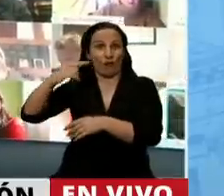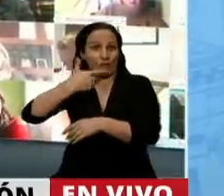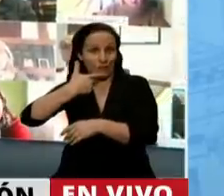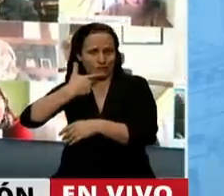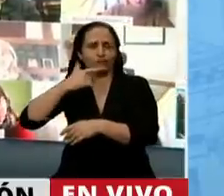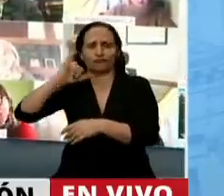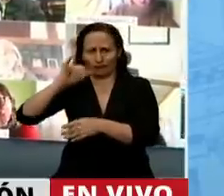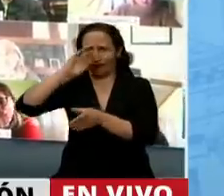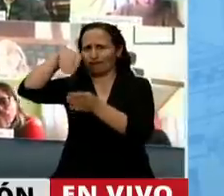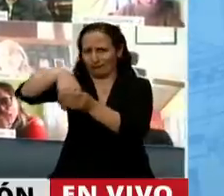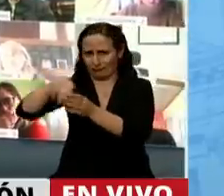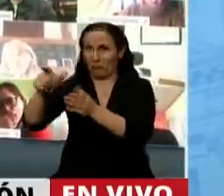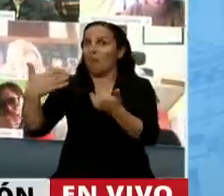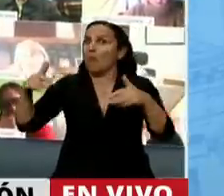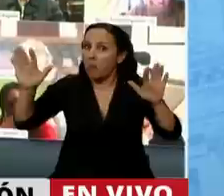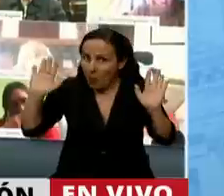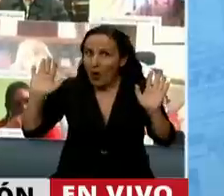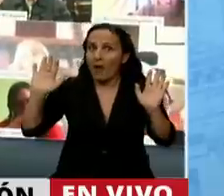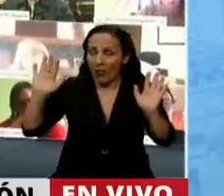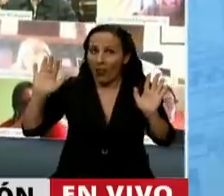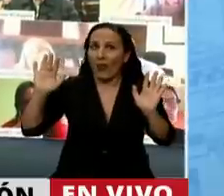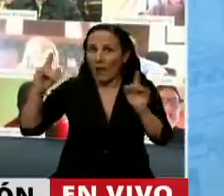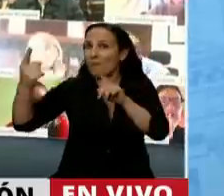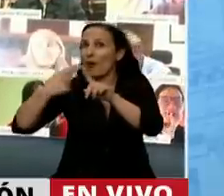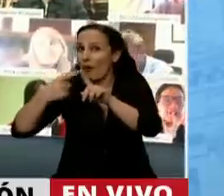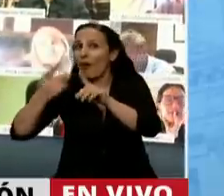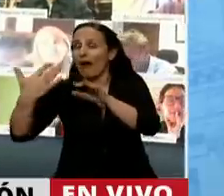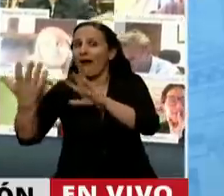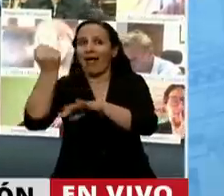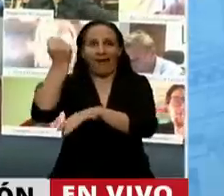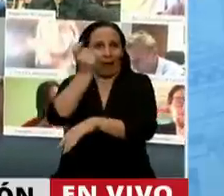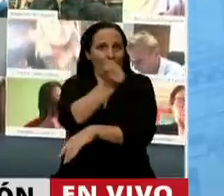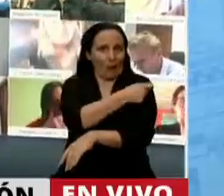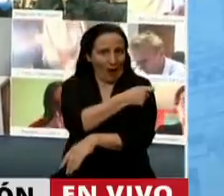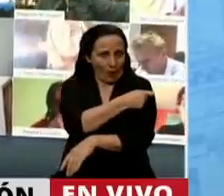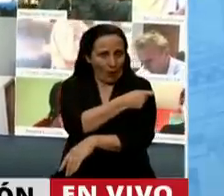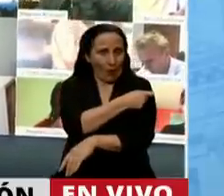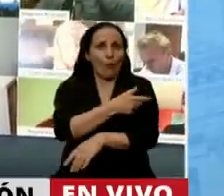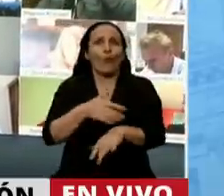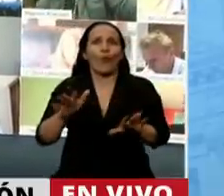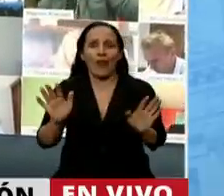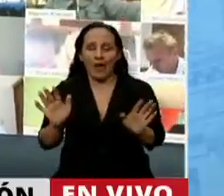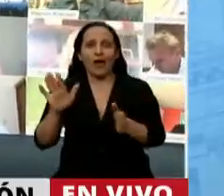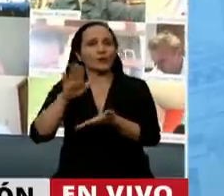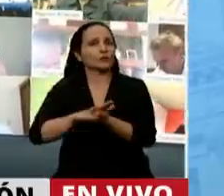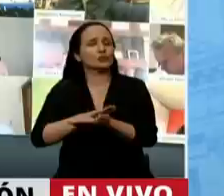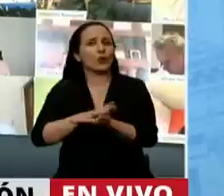tenemos obviamente una posibilidad de acceso a las vacunas, y con respecto